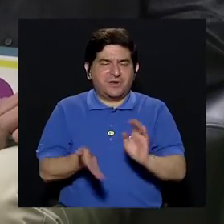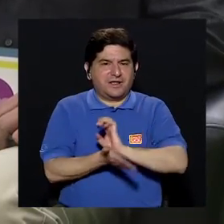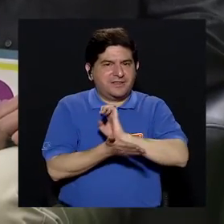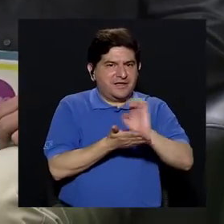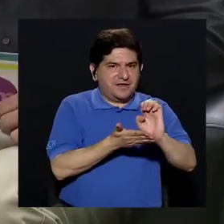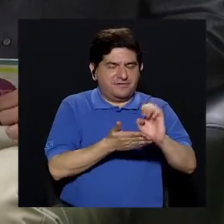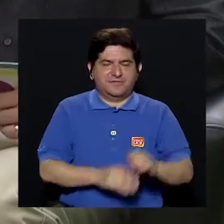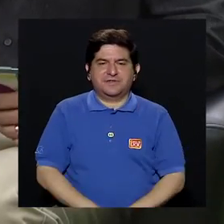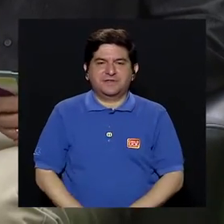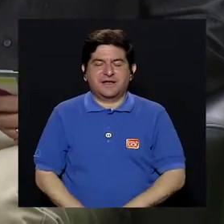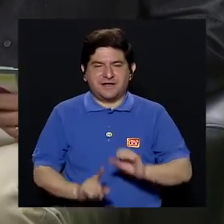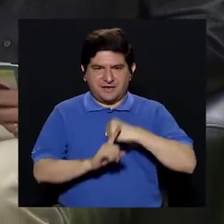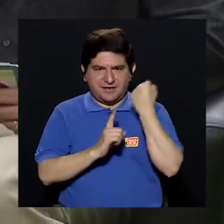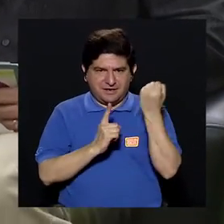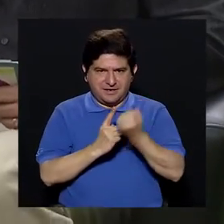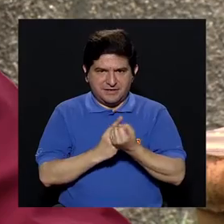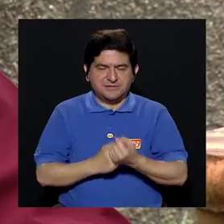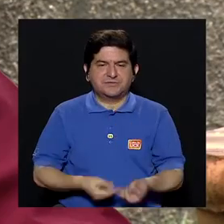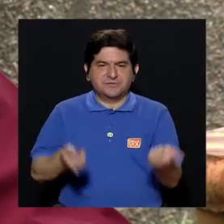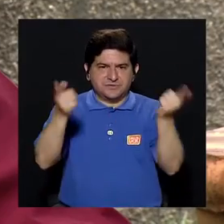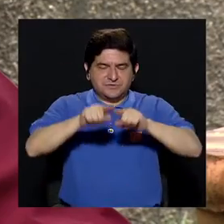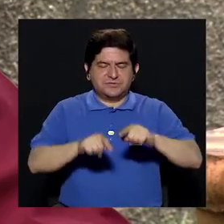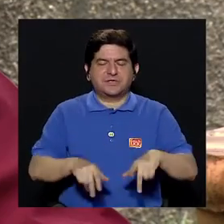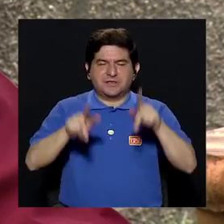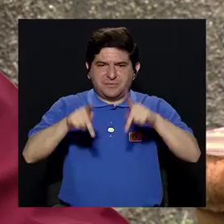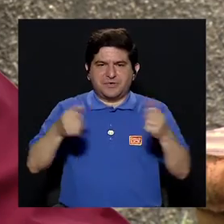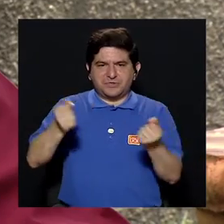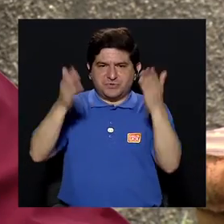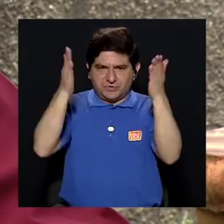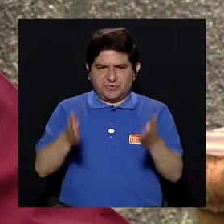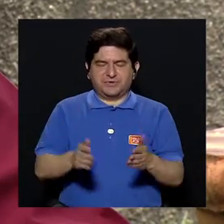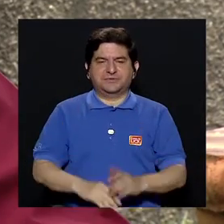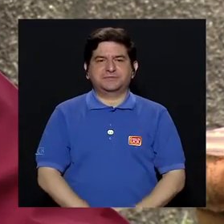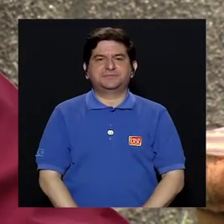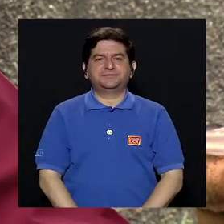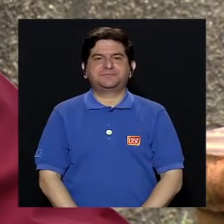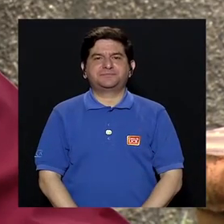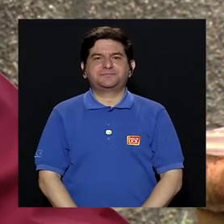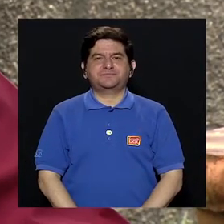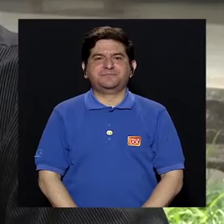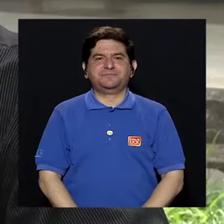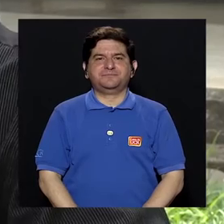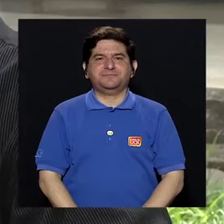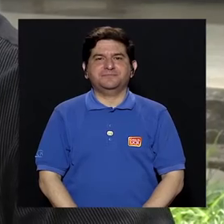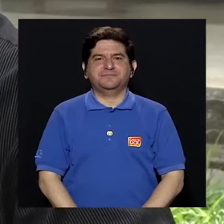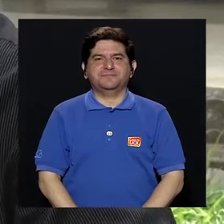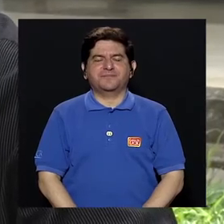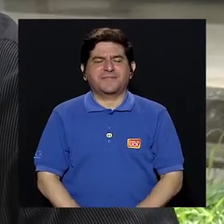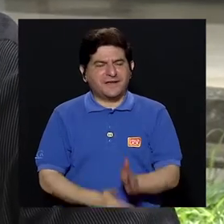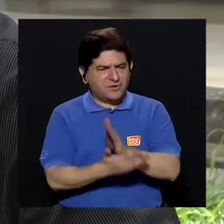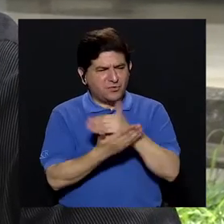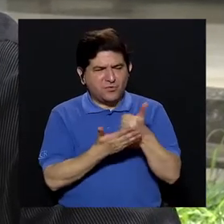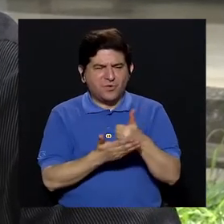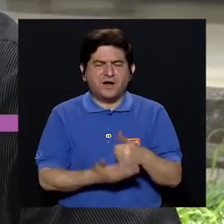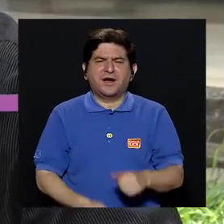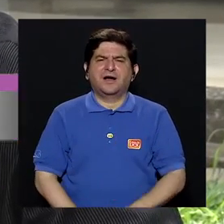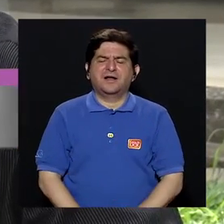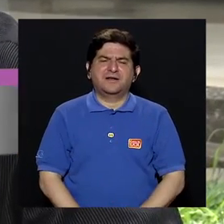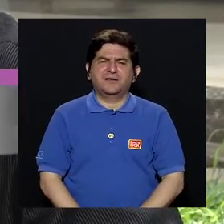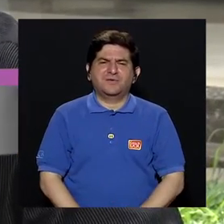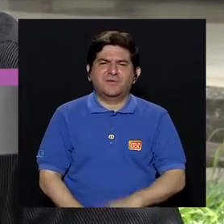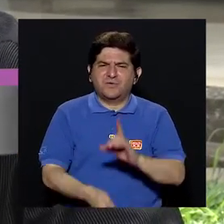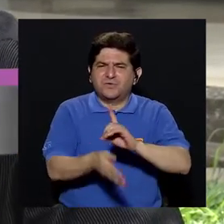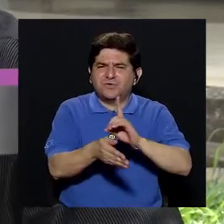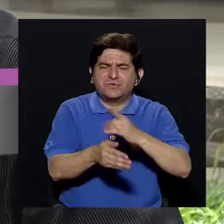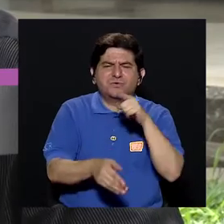no maneje de esa situación. Me quedó ahí pues sonando algo, doctor, que usted